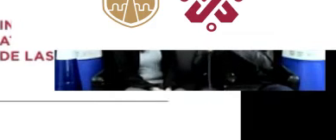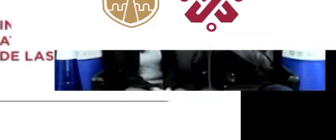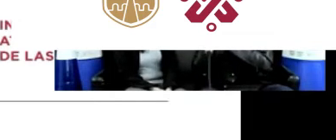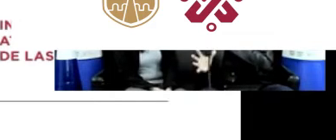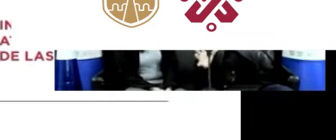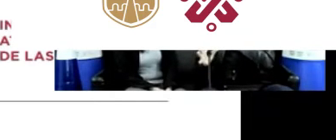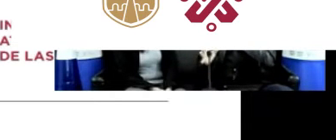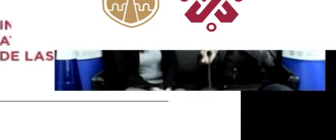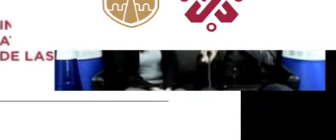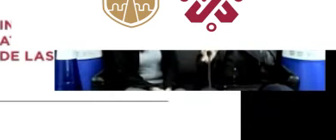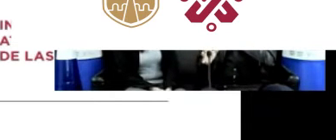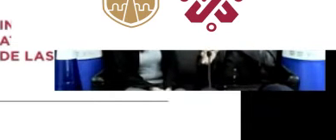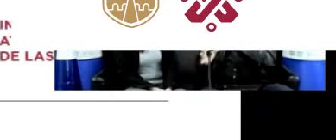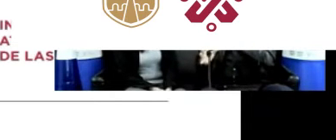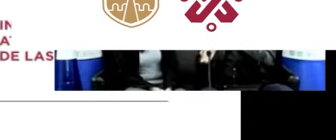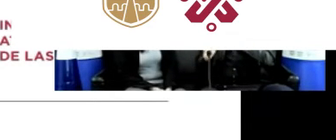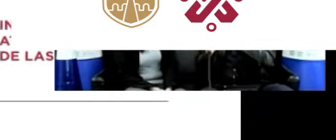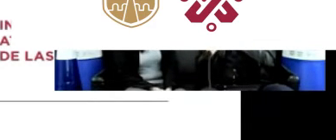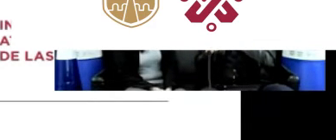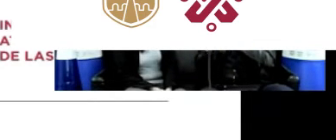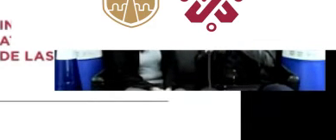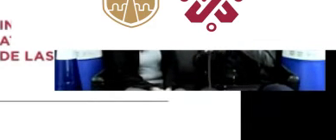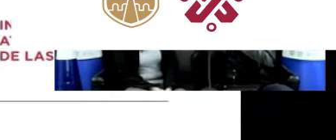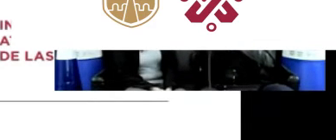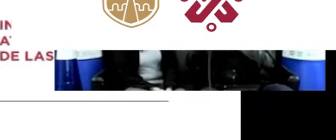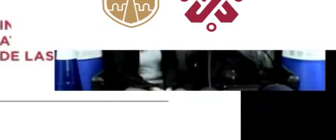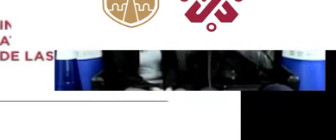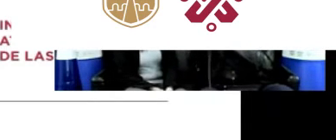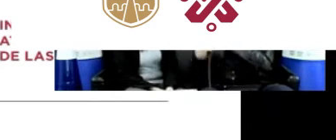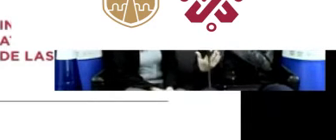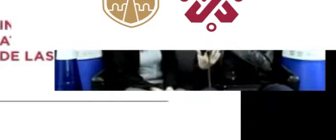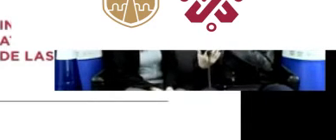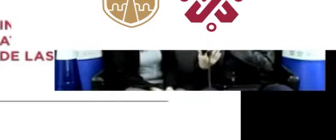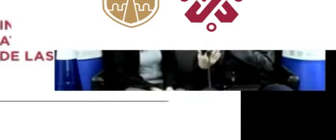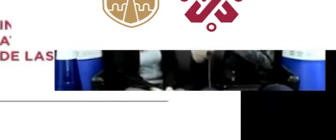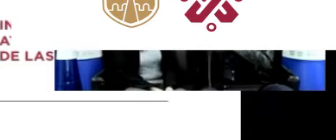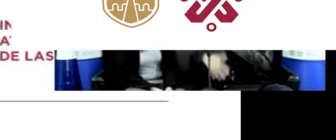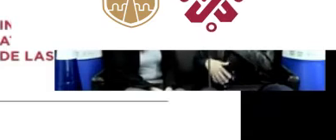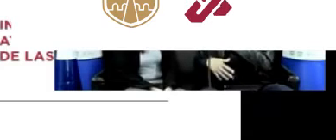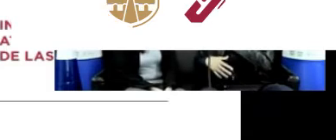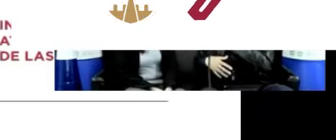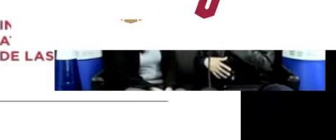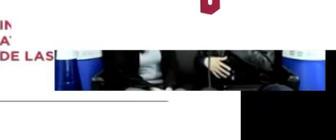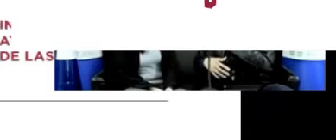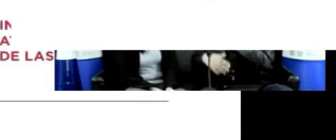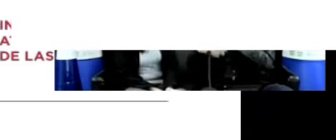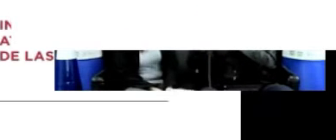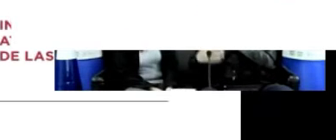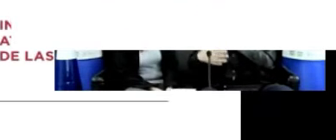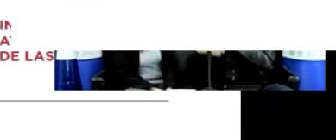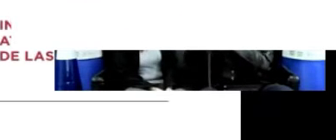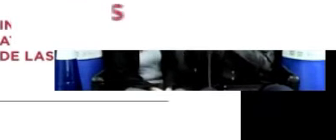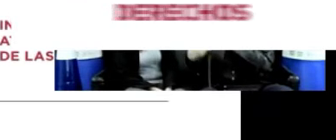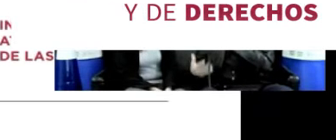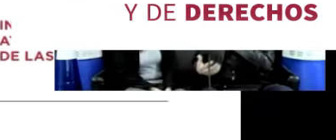lo empoderas a la persona. Esa es la persona es la única responsable de su proceso. Ni su